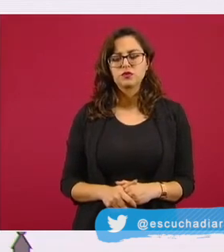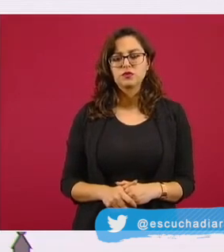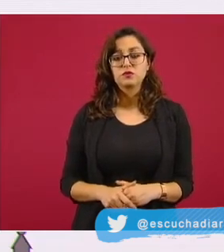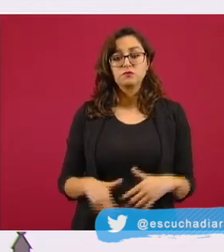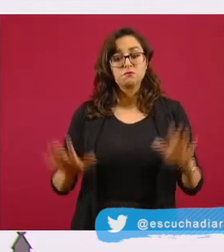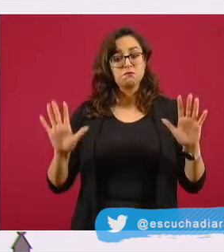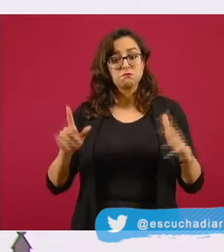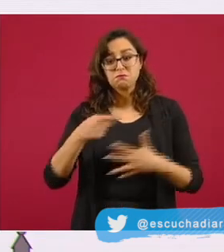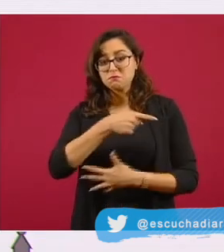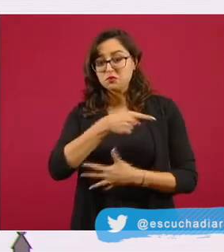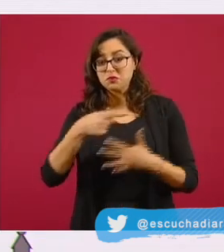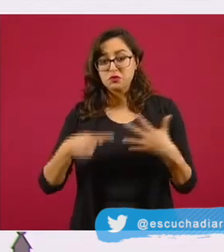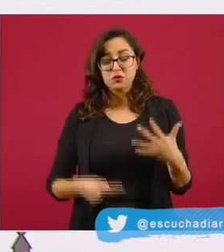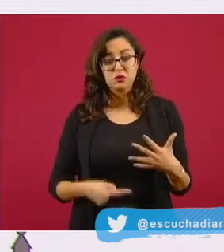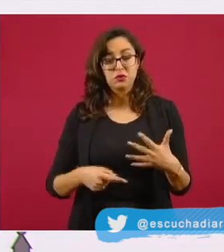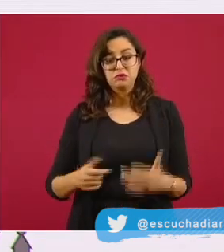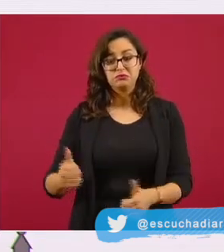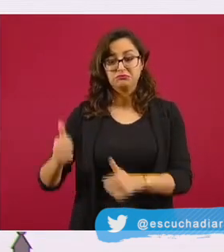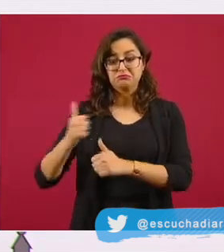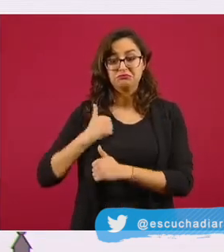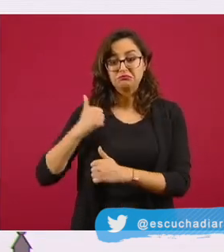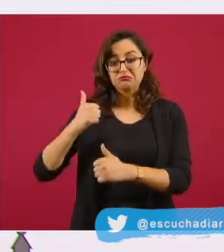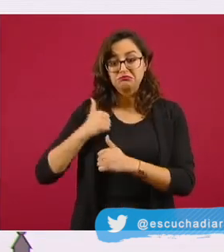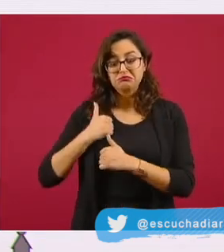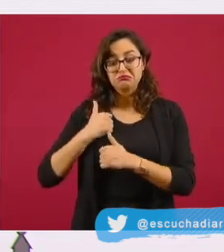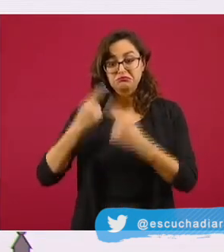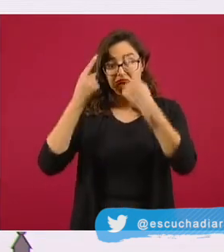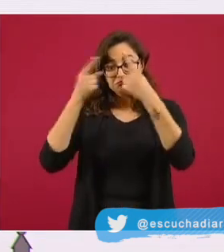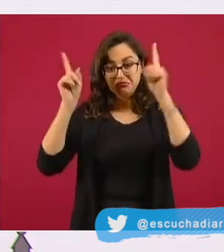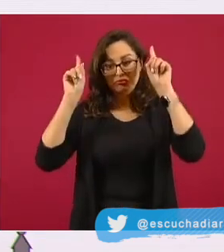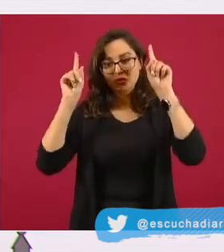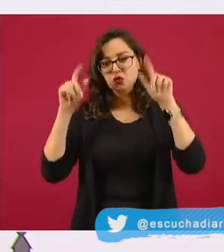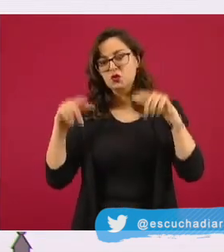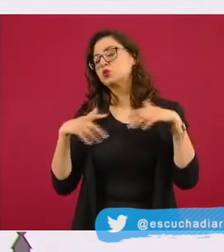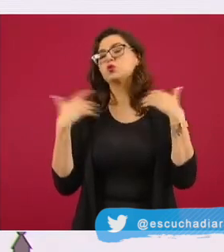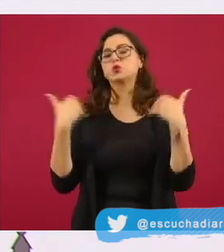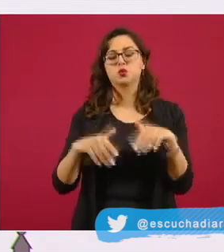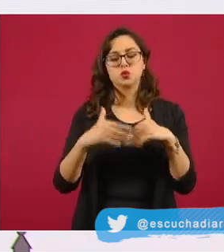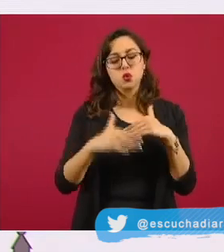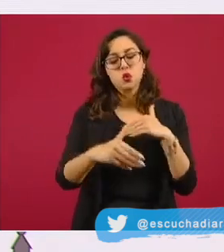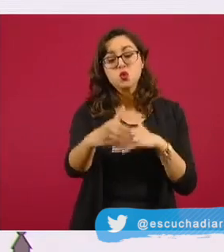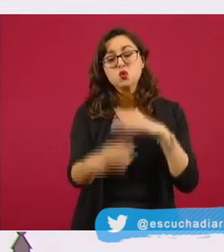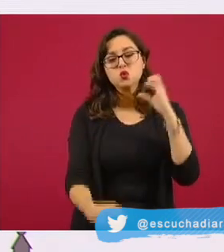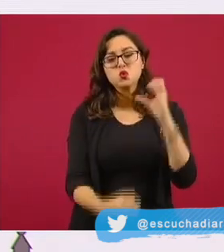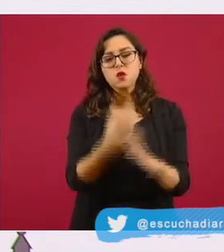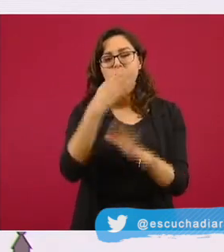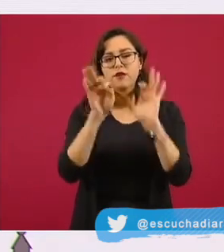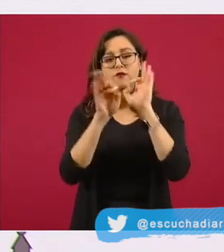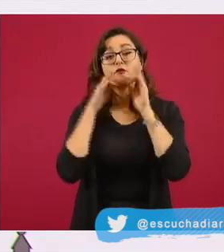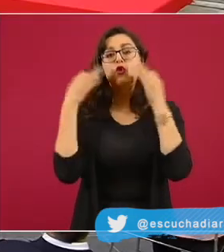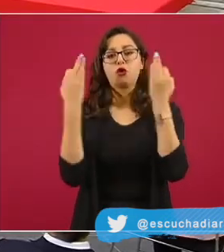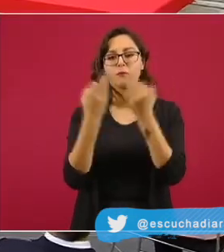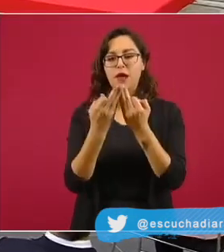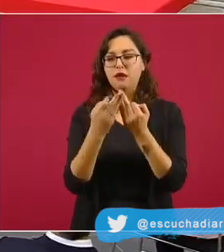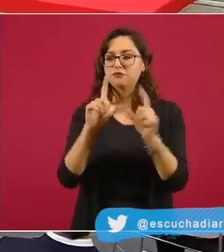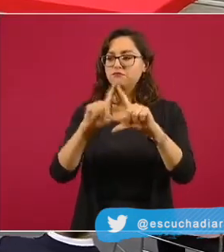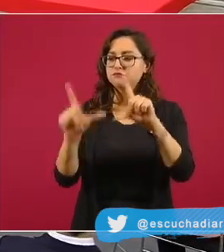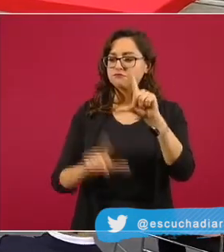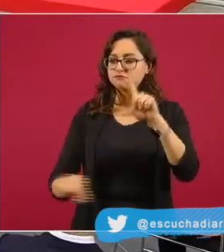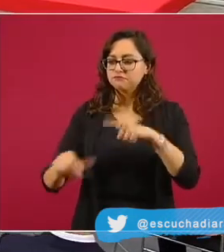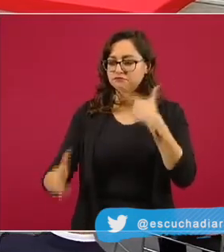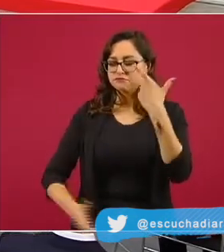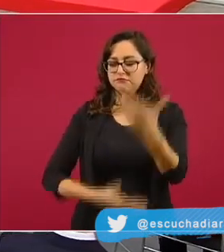En fin, las Fuerzas Armadas están inaugurando una etapa nueva en su función de